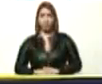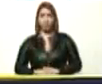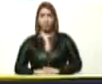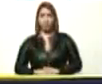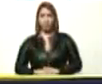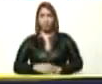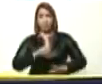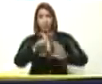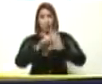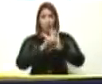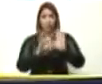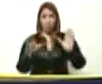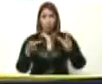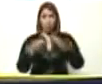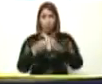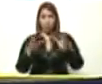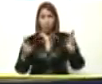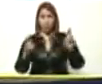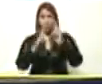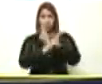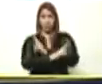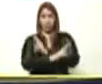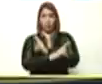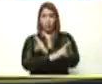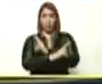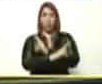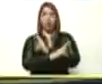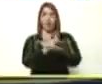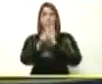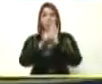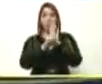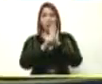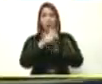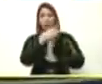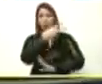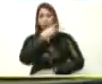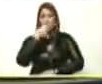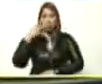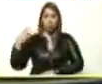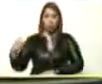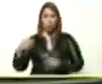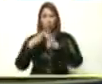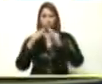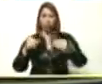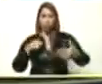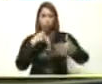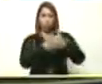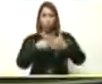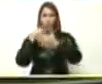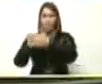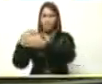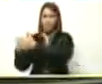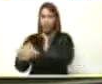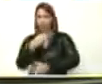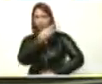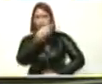la ley orgánica, la reforma, de la ley orgánica, drogas, para todo el combate, el narcotráfico,